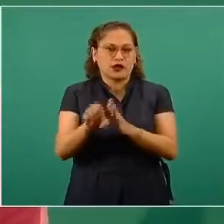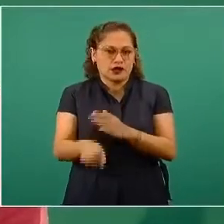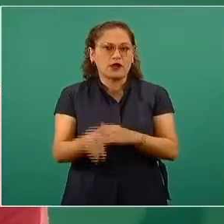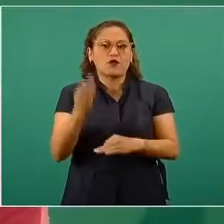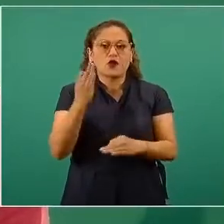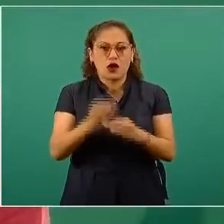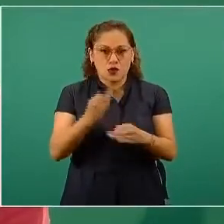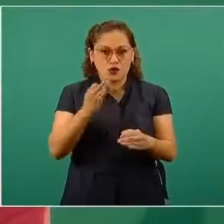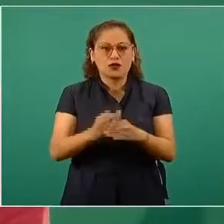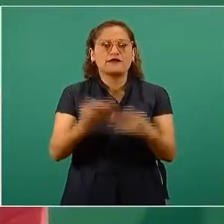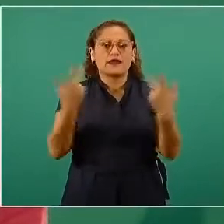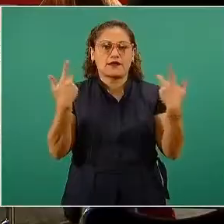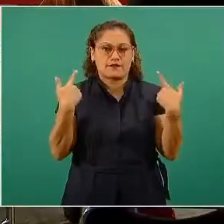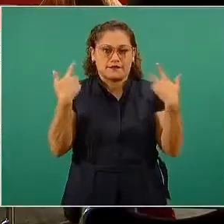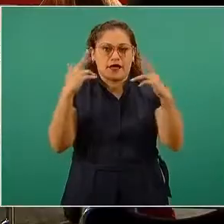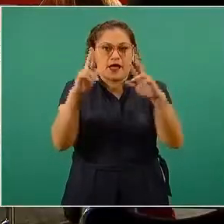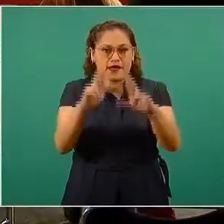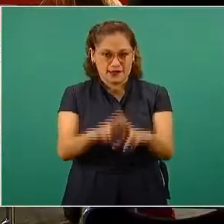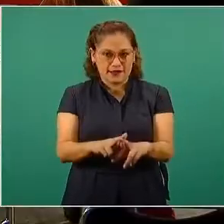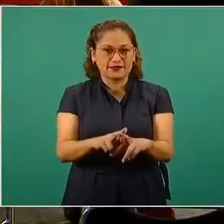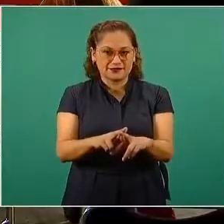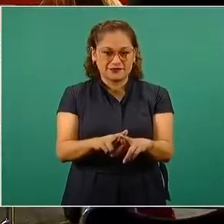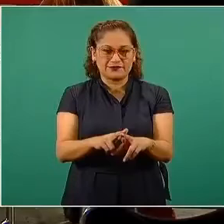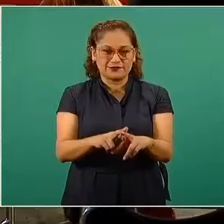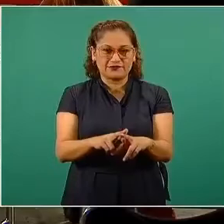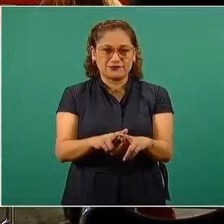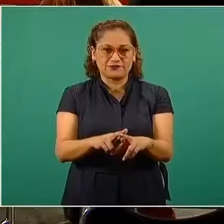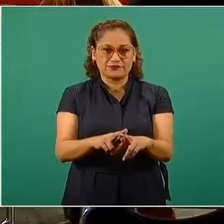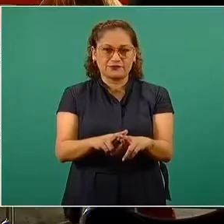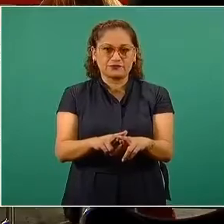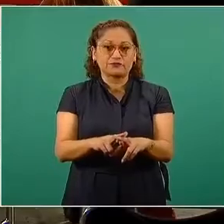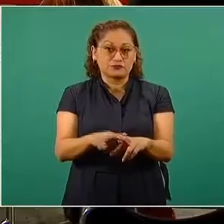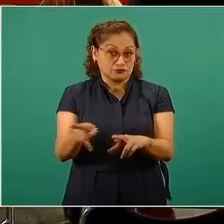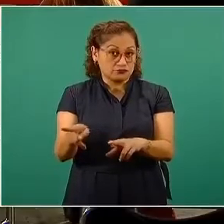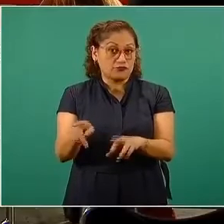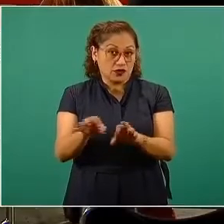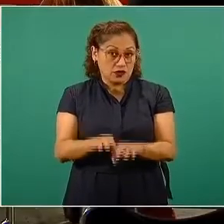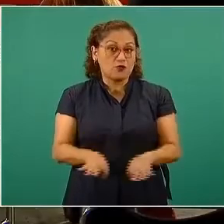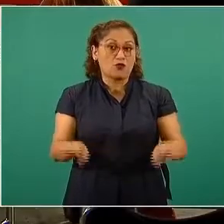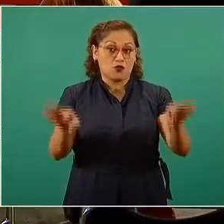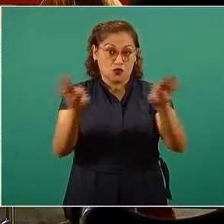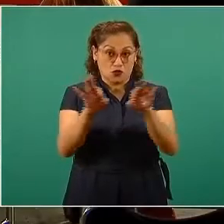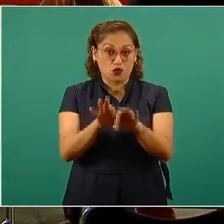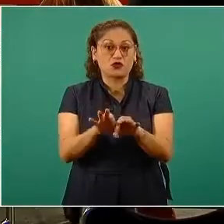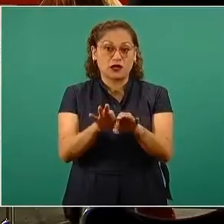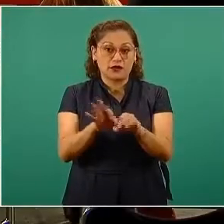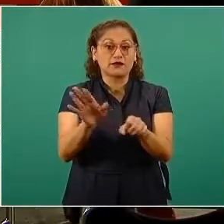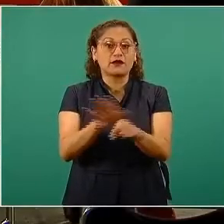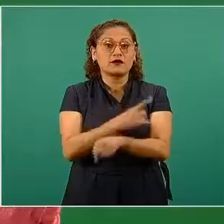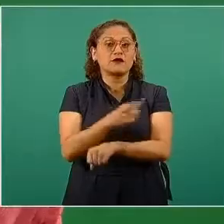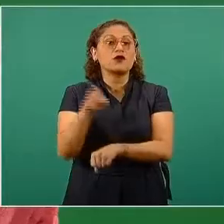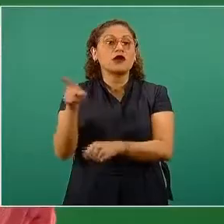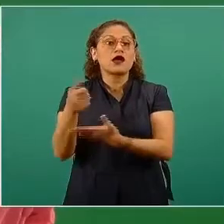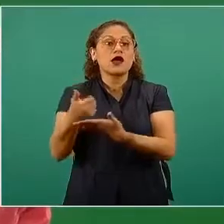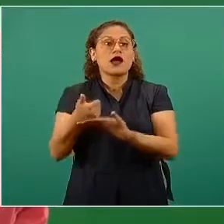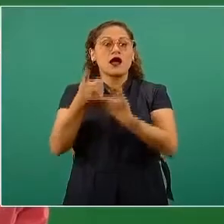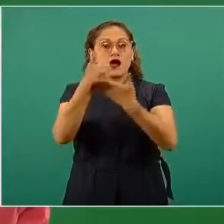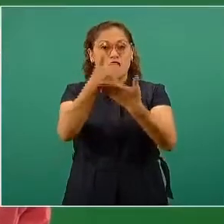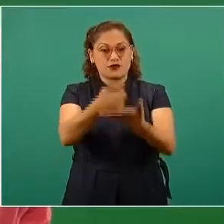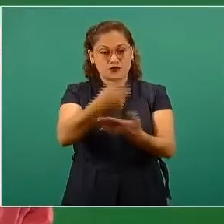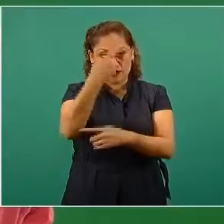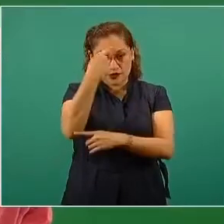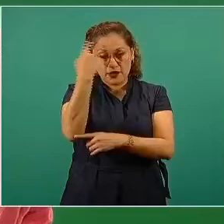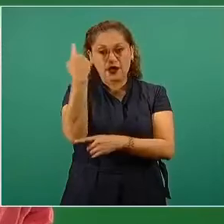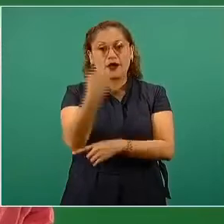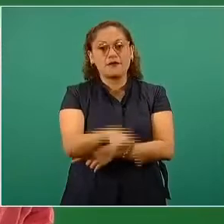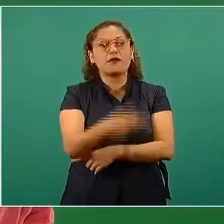el personal educativo, el propio personal educativo, tiene un papel importante de auxiliar el proceso de